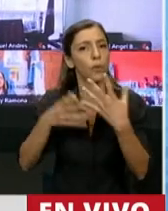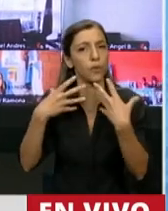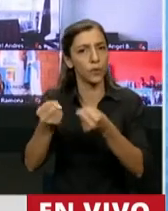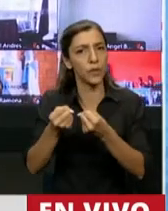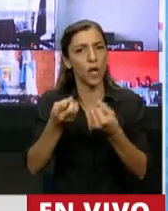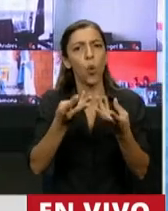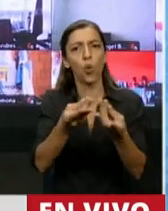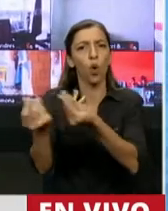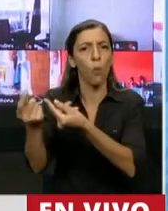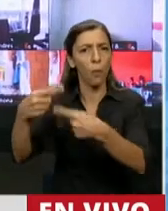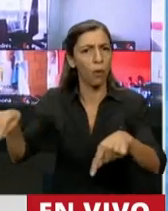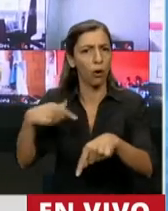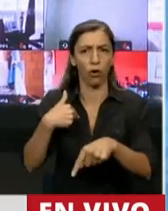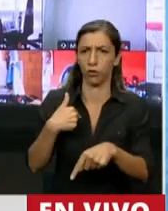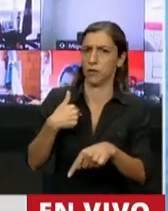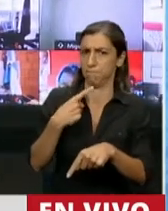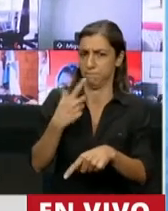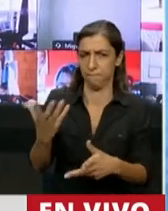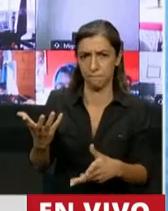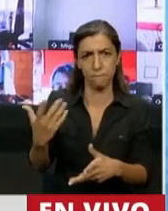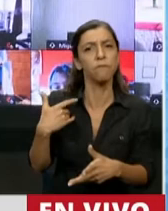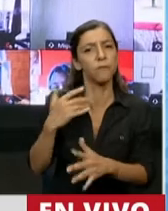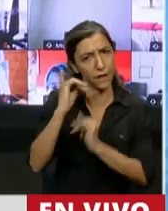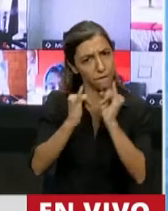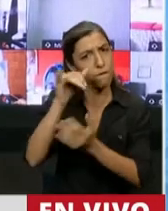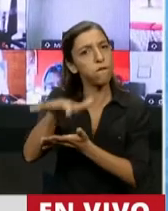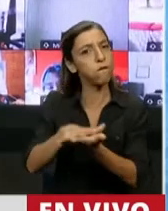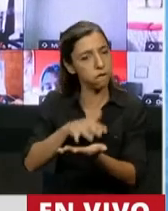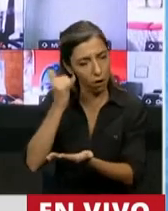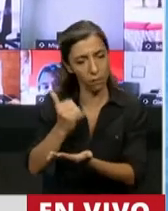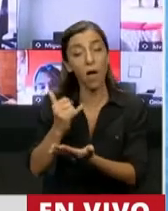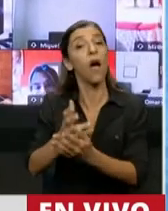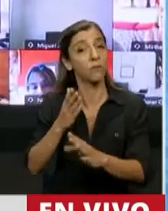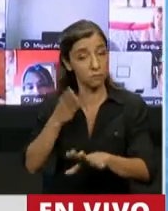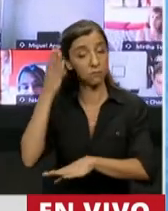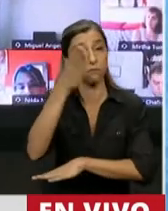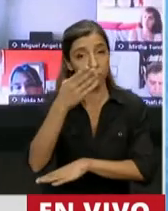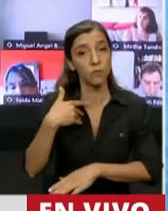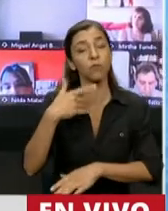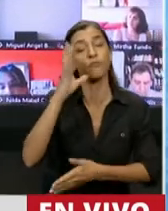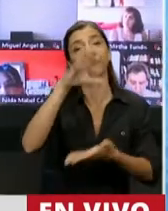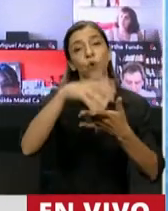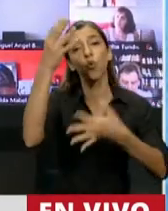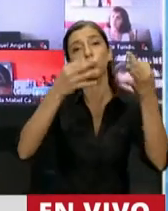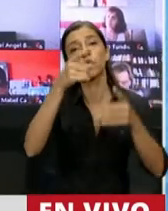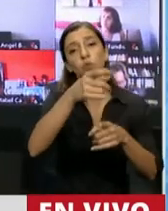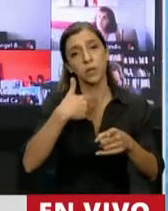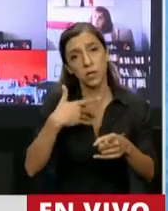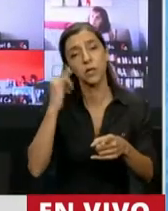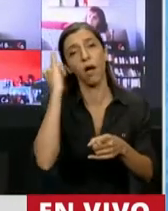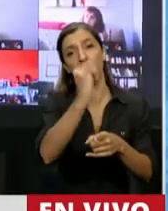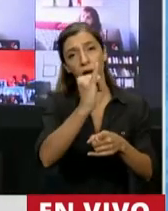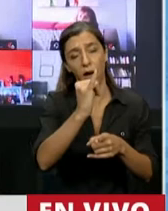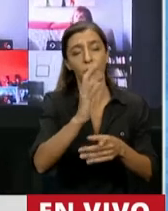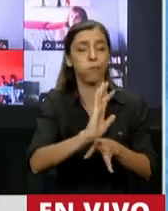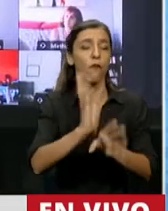que ir a la justicia para poder cumplir con mi rol de diputado